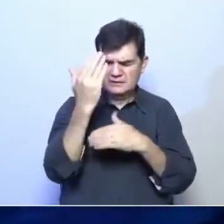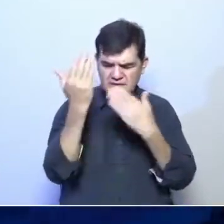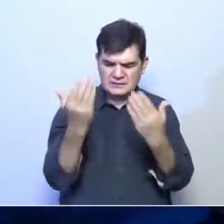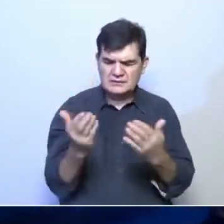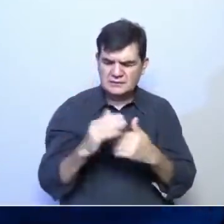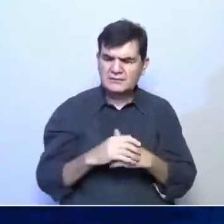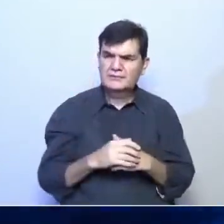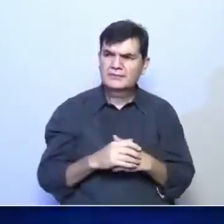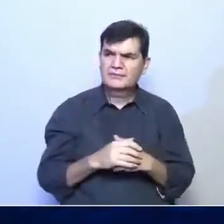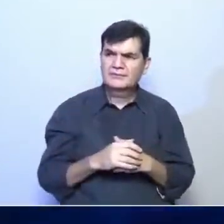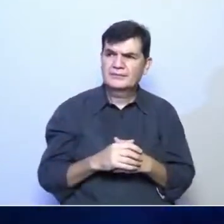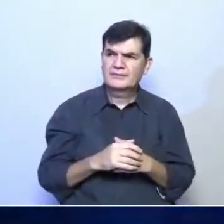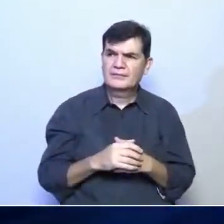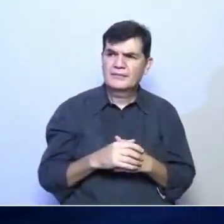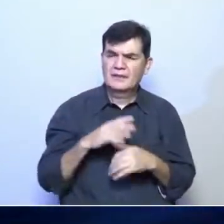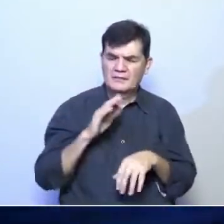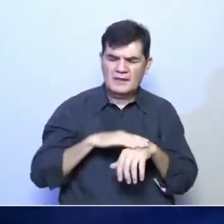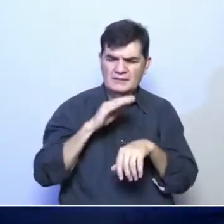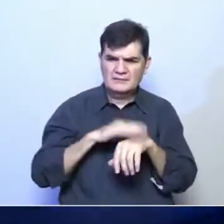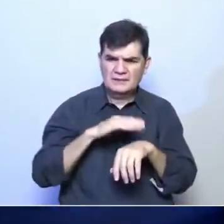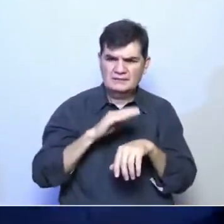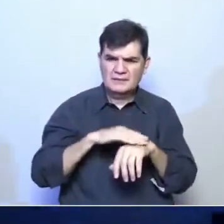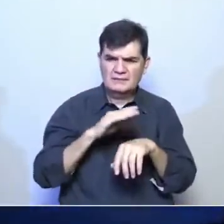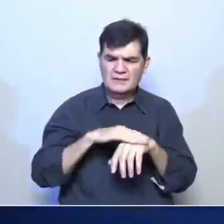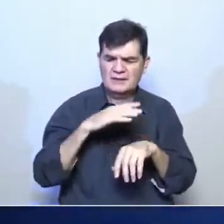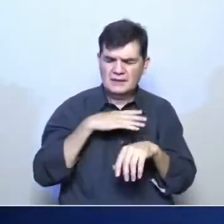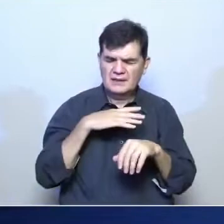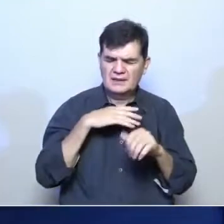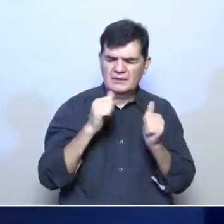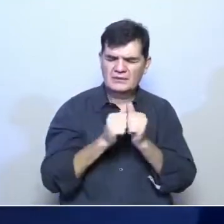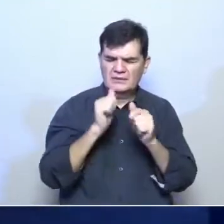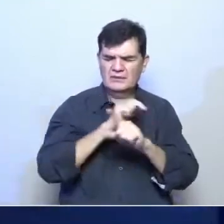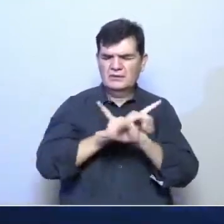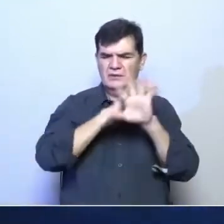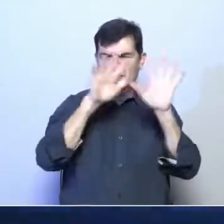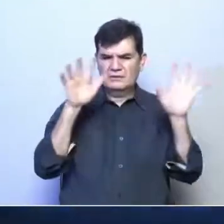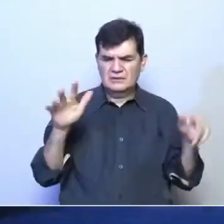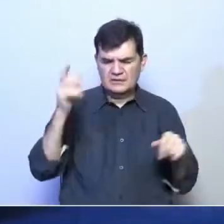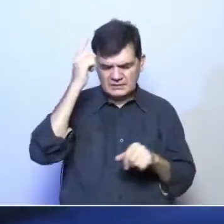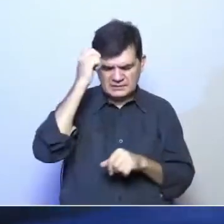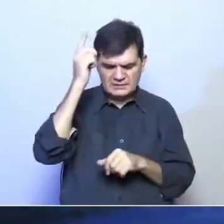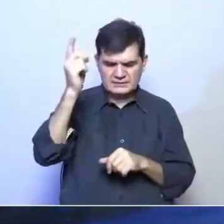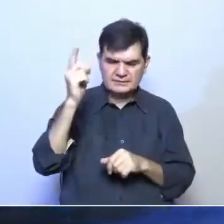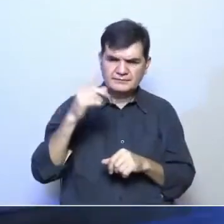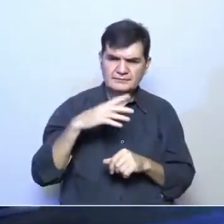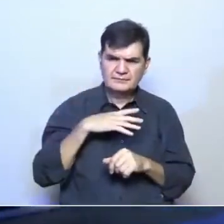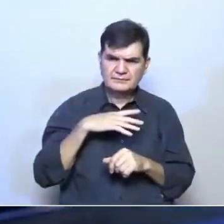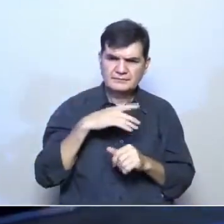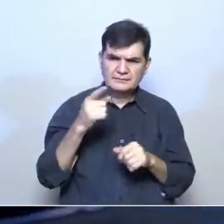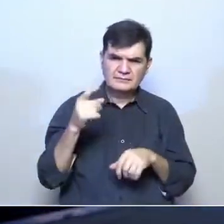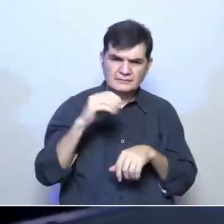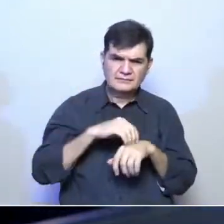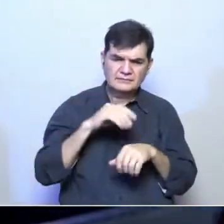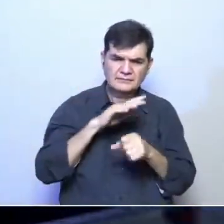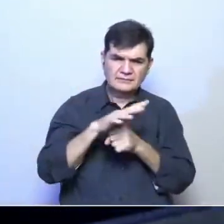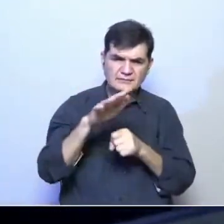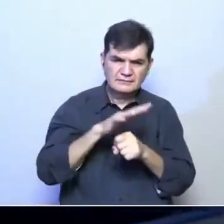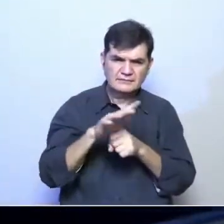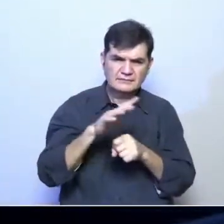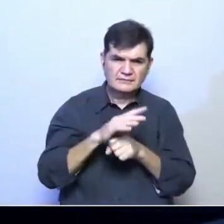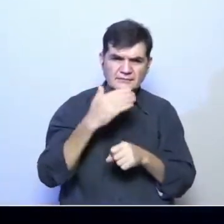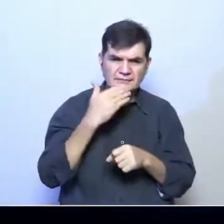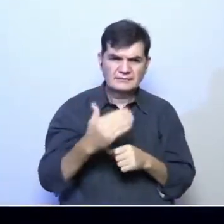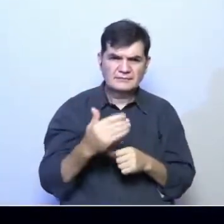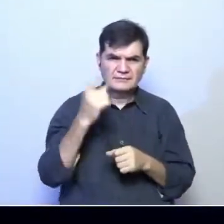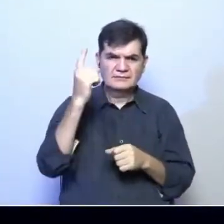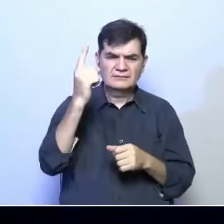Más, más, más, más. Que venga la gloria de Dios. Tú bastas, tú eres suficiente.